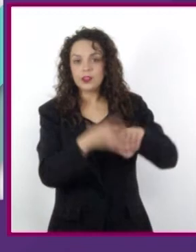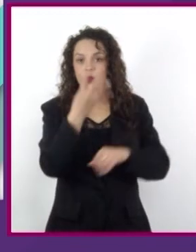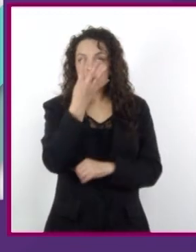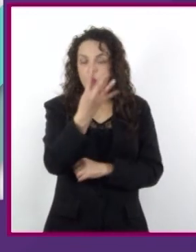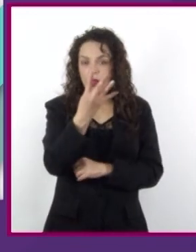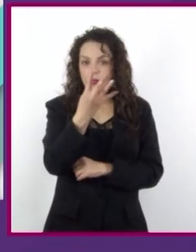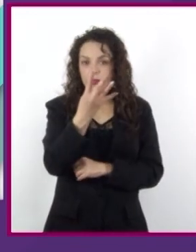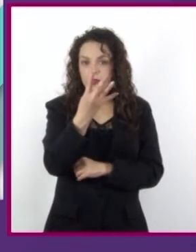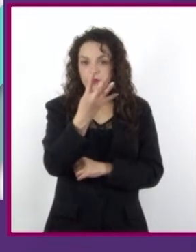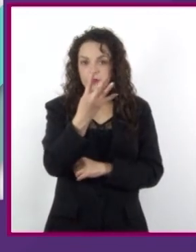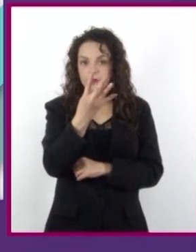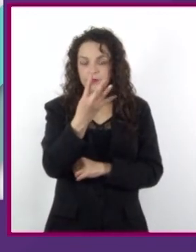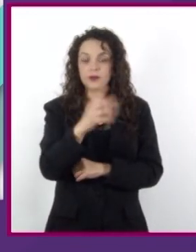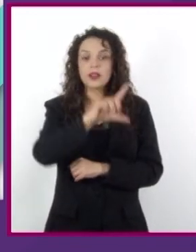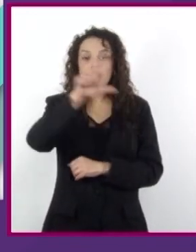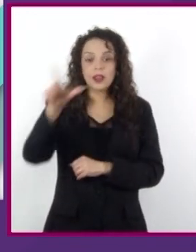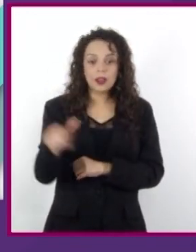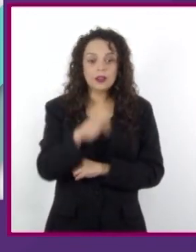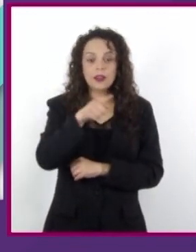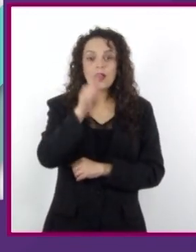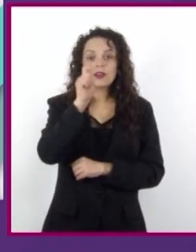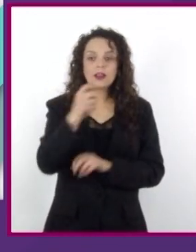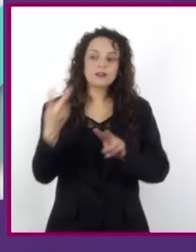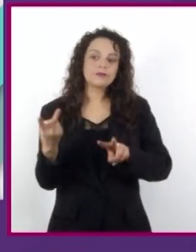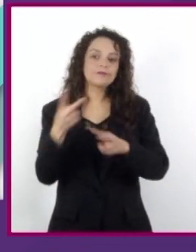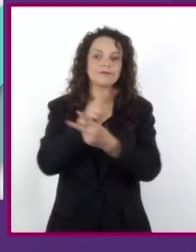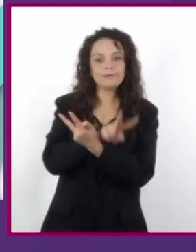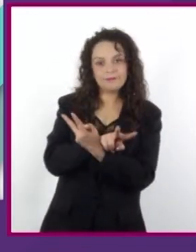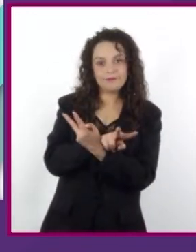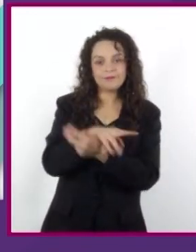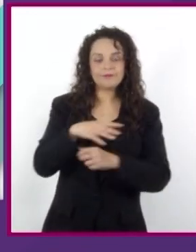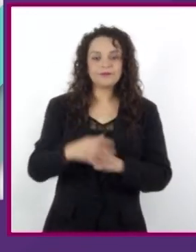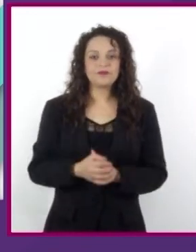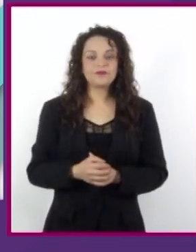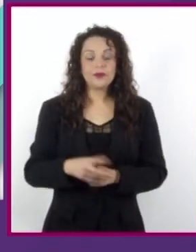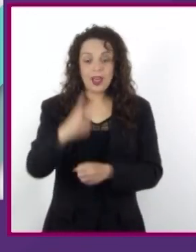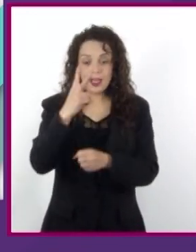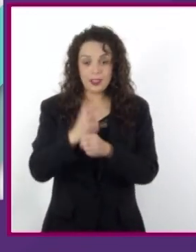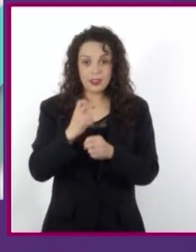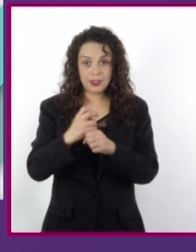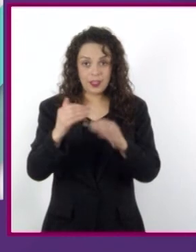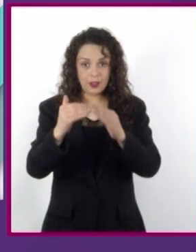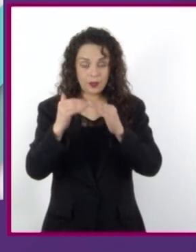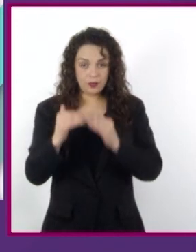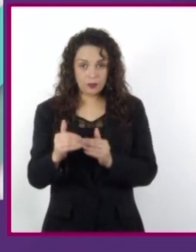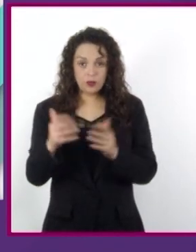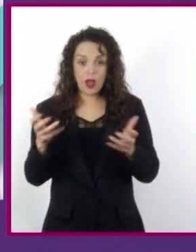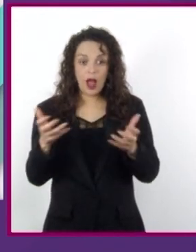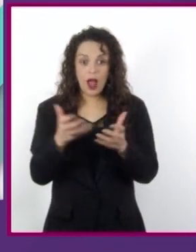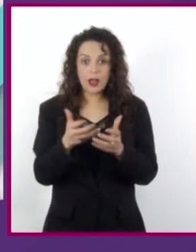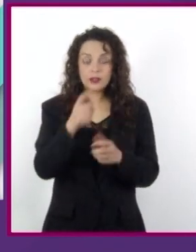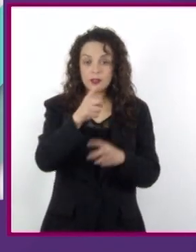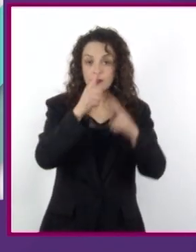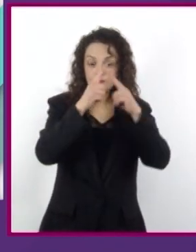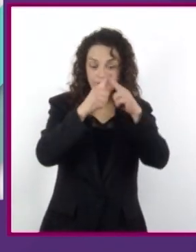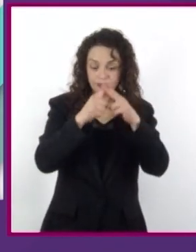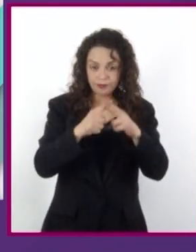el primer miembro al ser operaciones inversas. Y en el segundo miembro, al realizar la